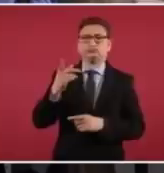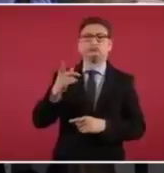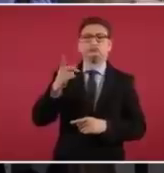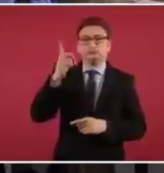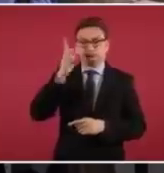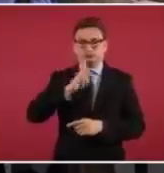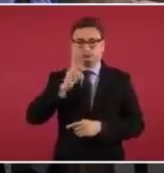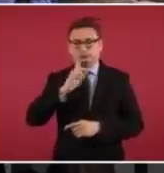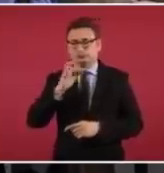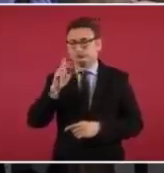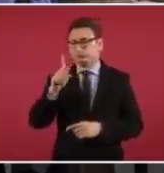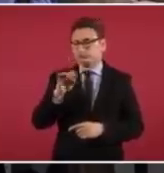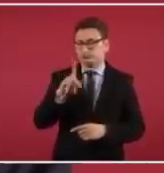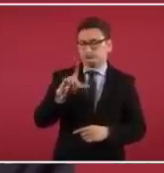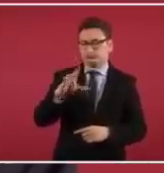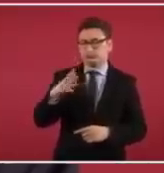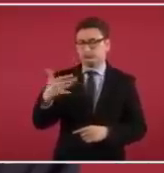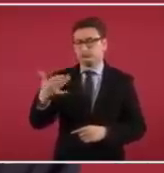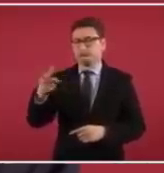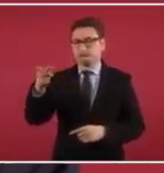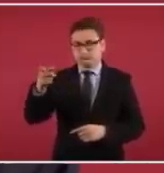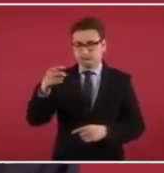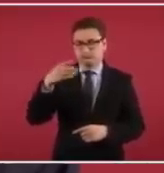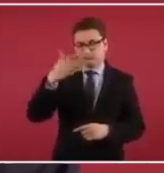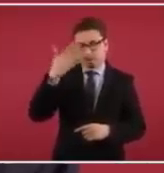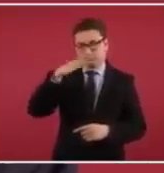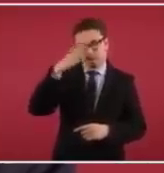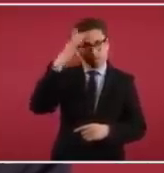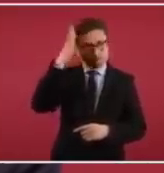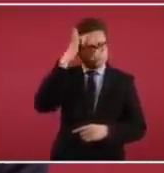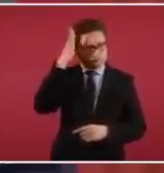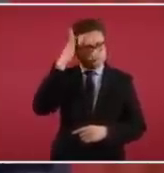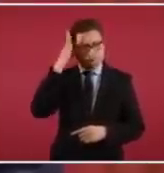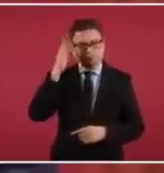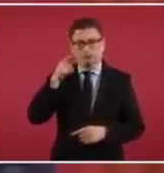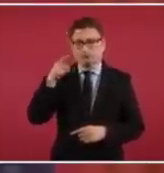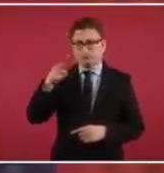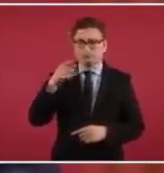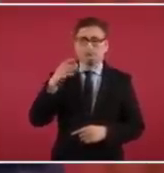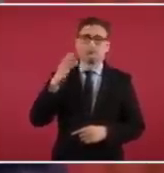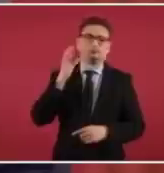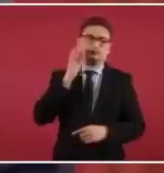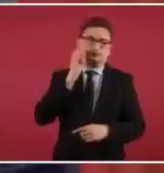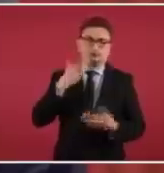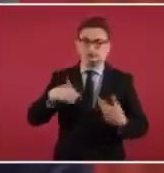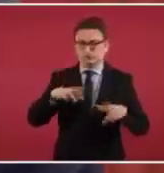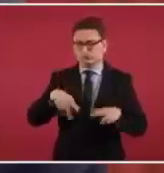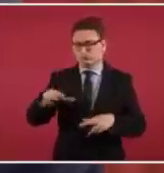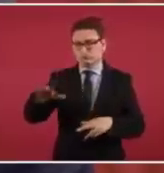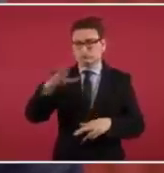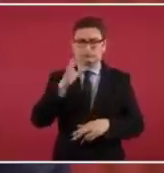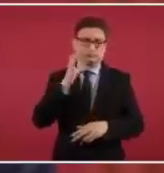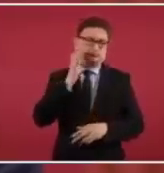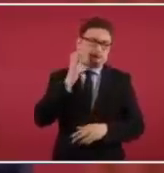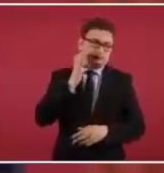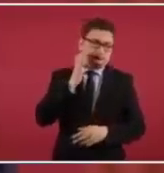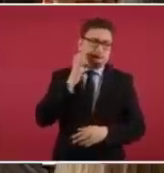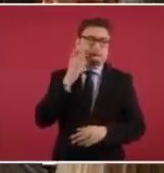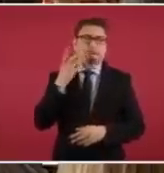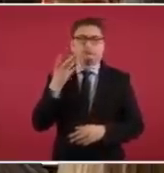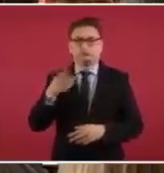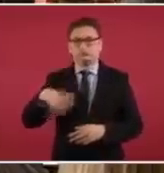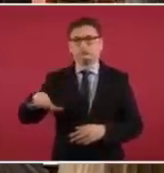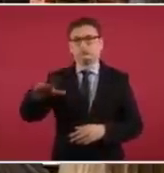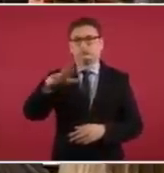Pelosi, que es la dirigente de la Cámara de Representantes, la dirigente